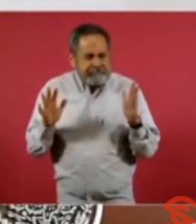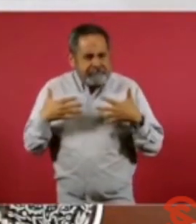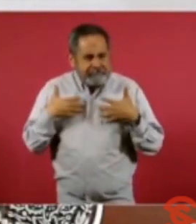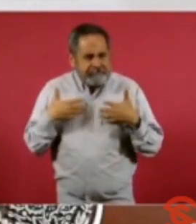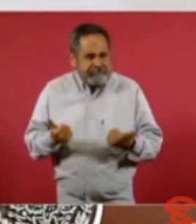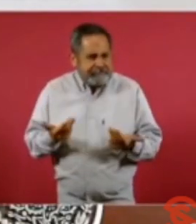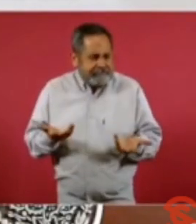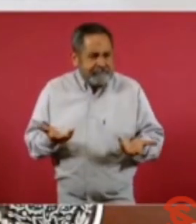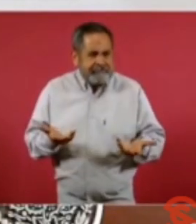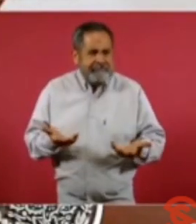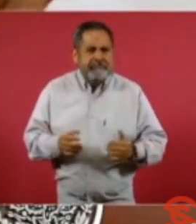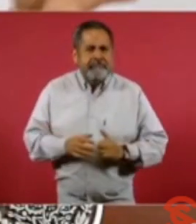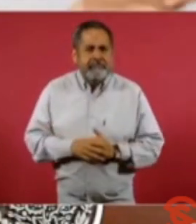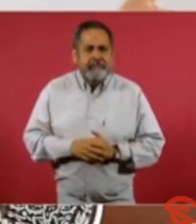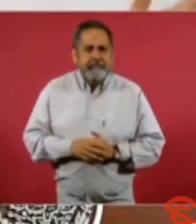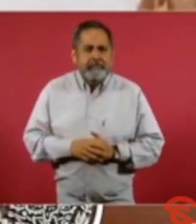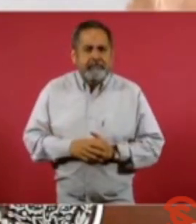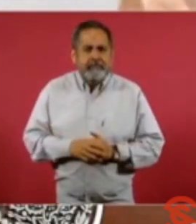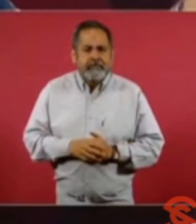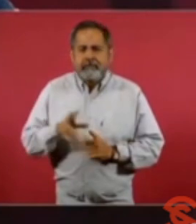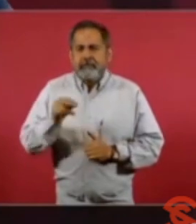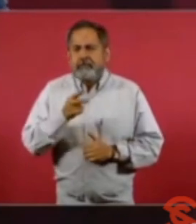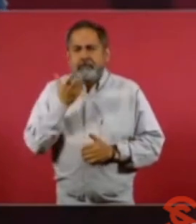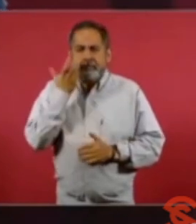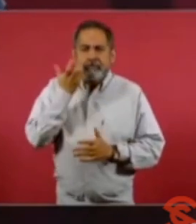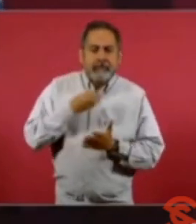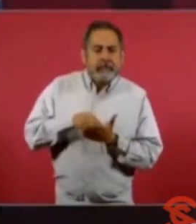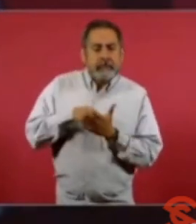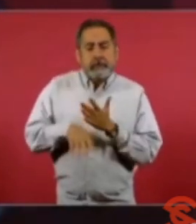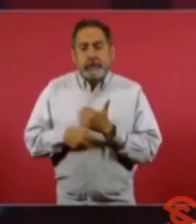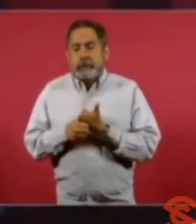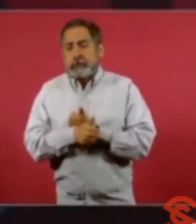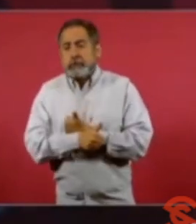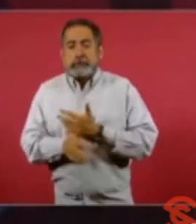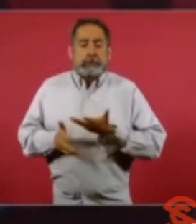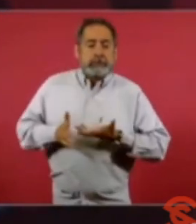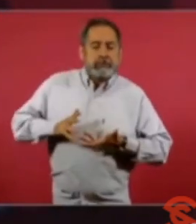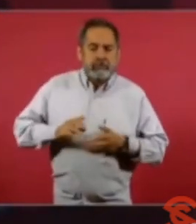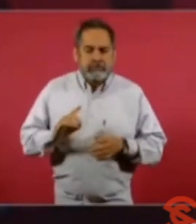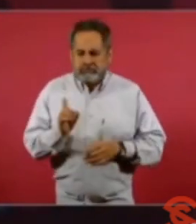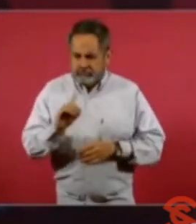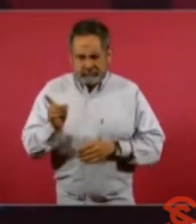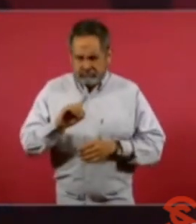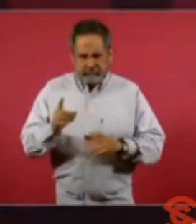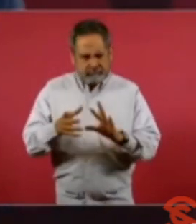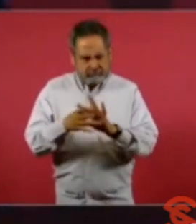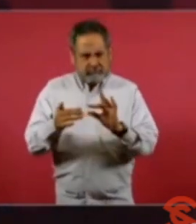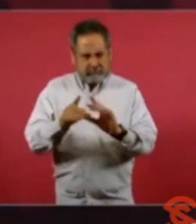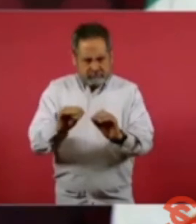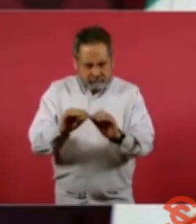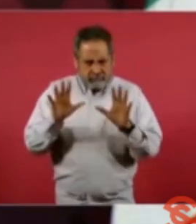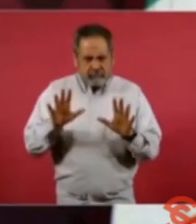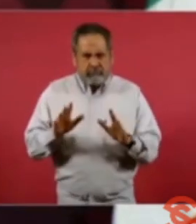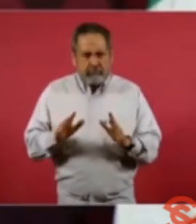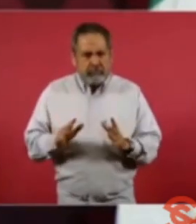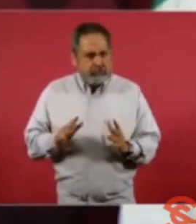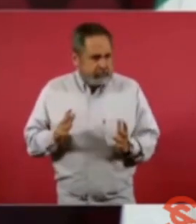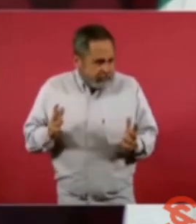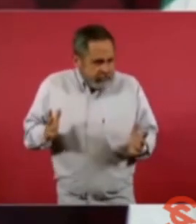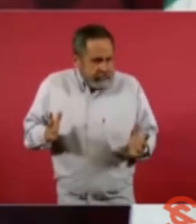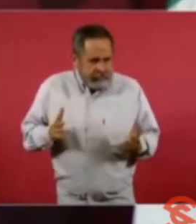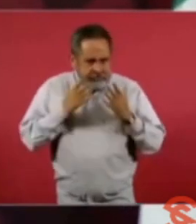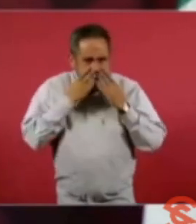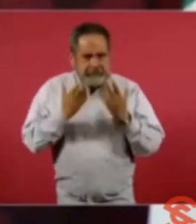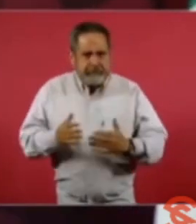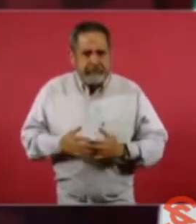claro y no se anda uno por las ramas hasta les